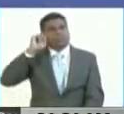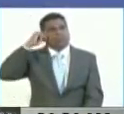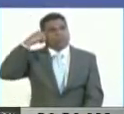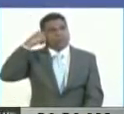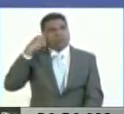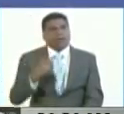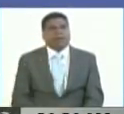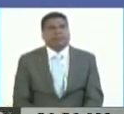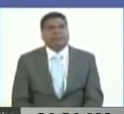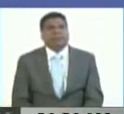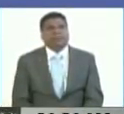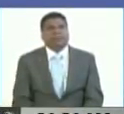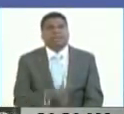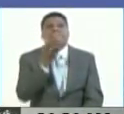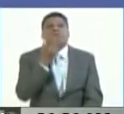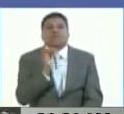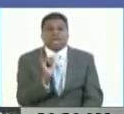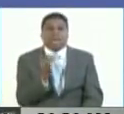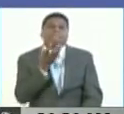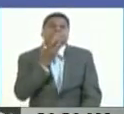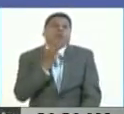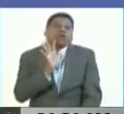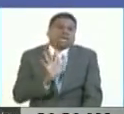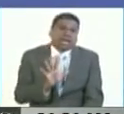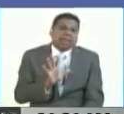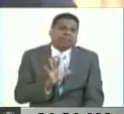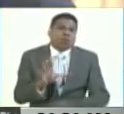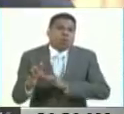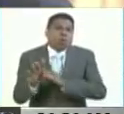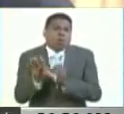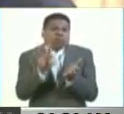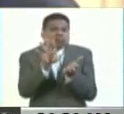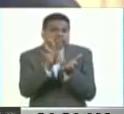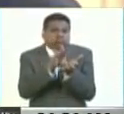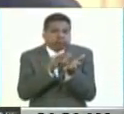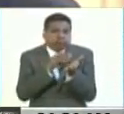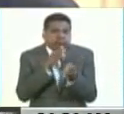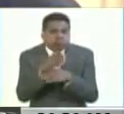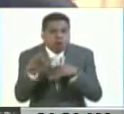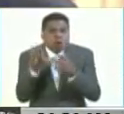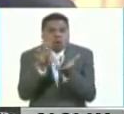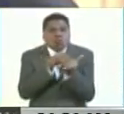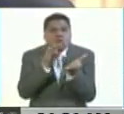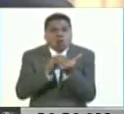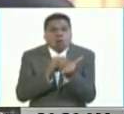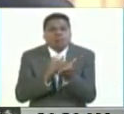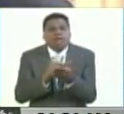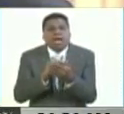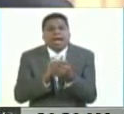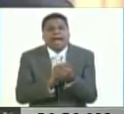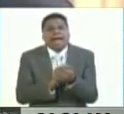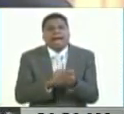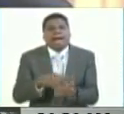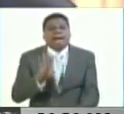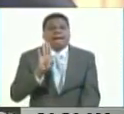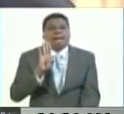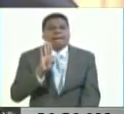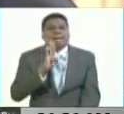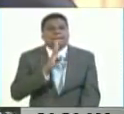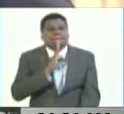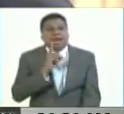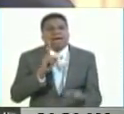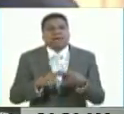que han sido hackeadas como la del CENIAT, el CNE. Uno de los meses más fuertes de los ataques informáticos en Venezuela son los meses de enero y febrero. ¿Por qué